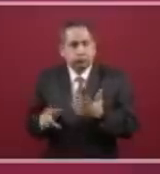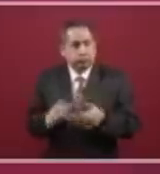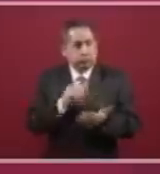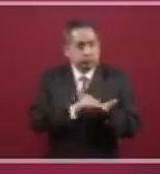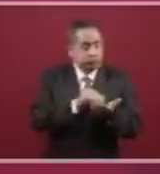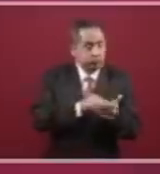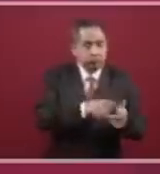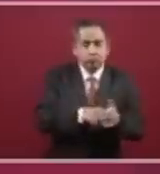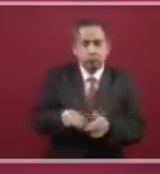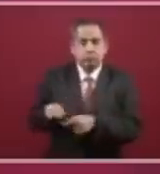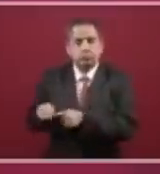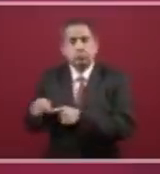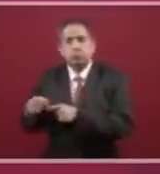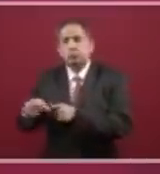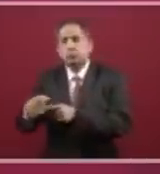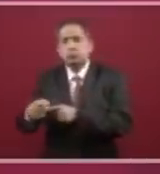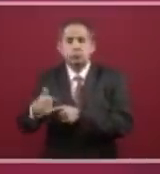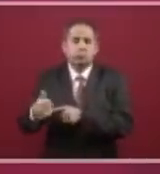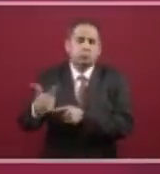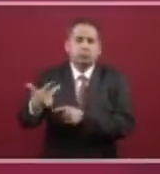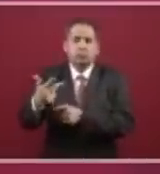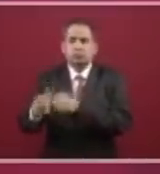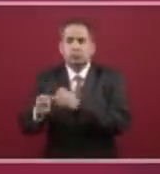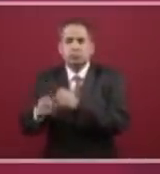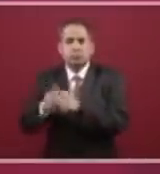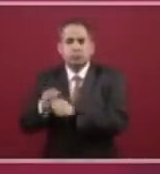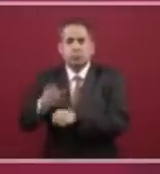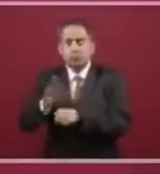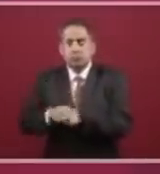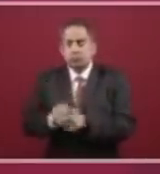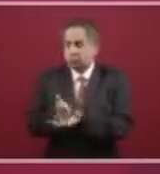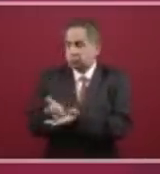aeropuerto seis u ocho años más